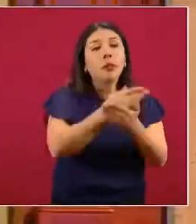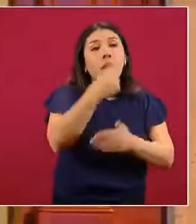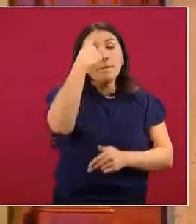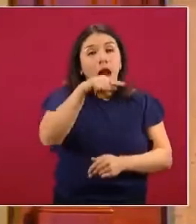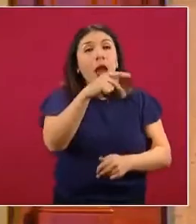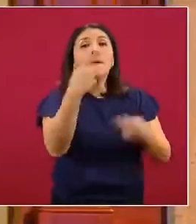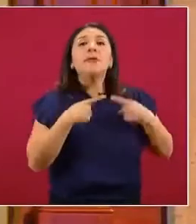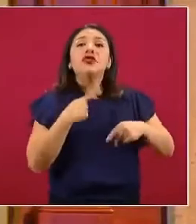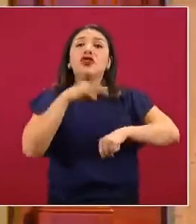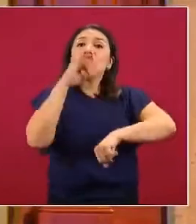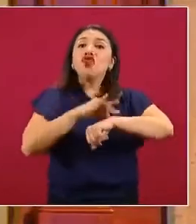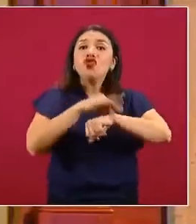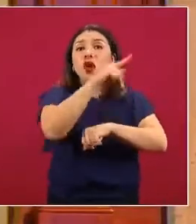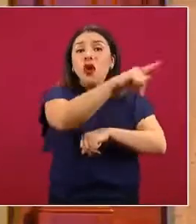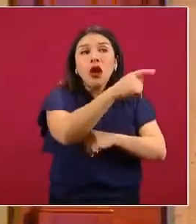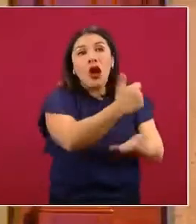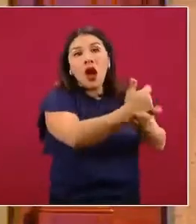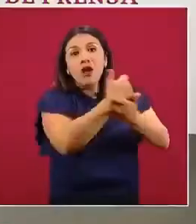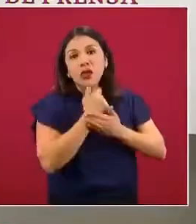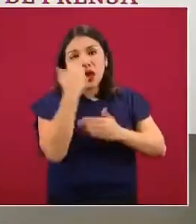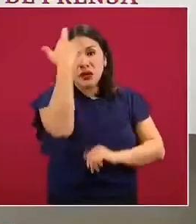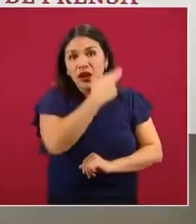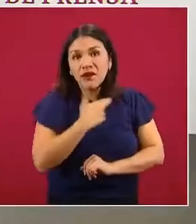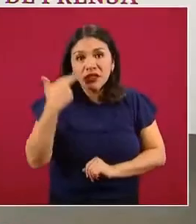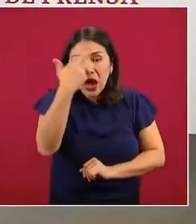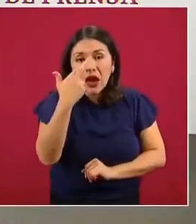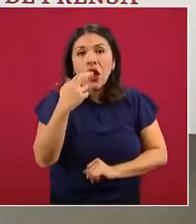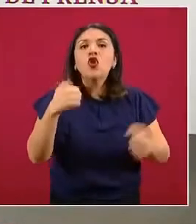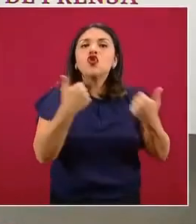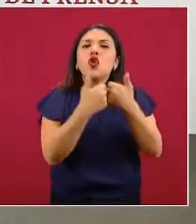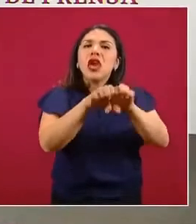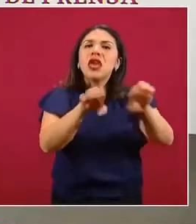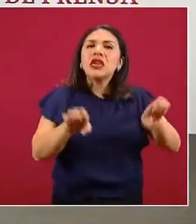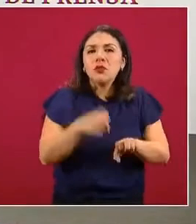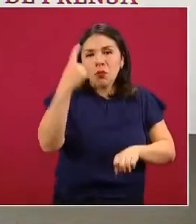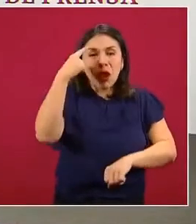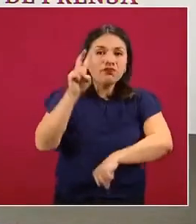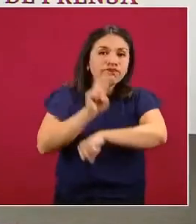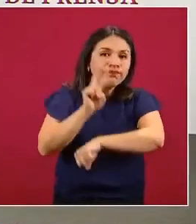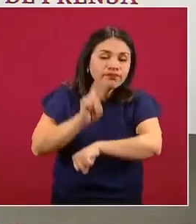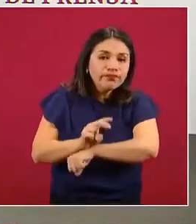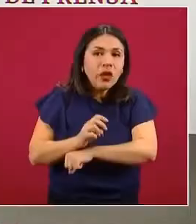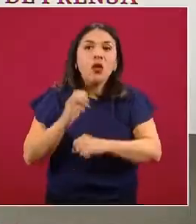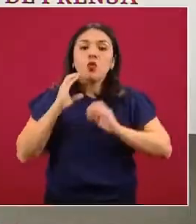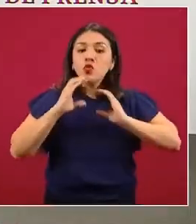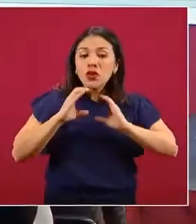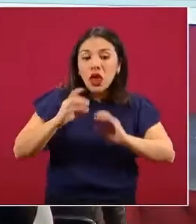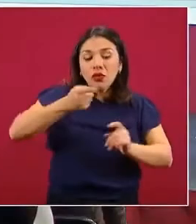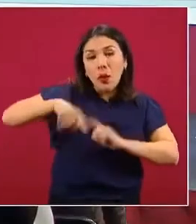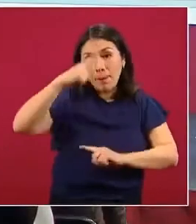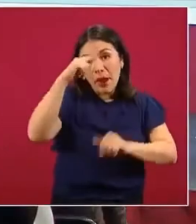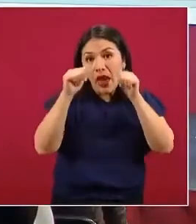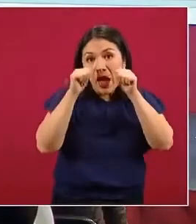salud, medicamentos sintomáticos, equipos de vigilancia epidemiológica, promoción de la salud para